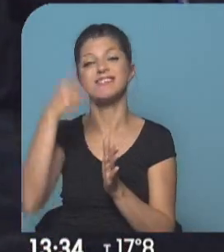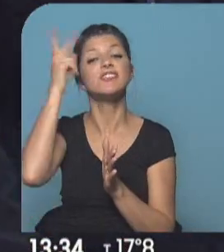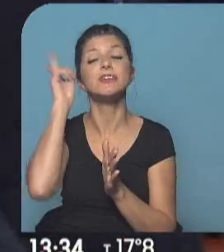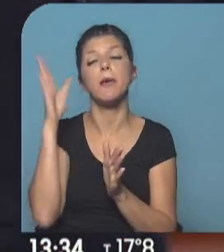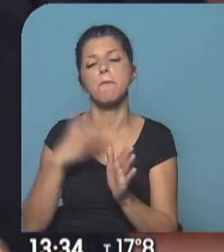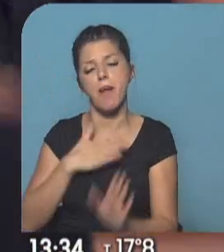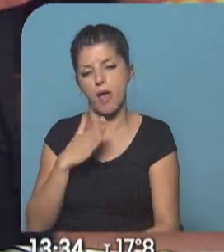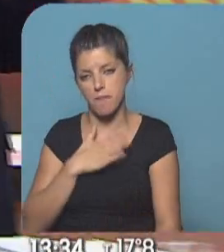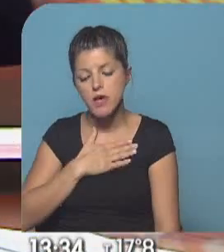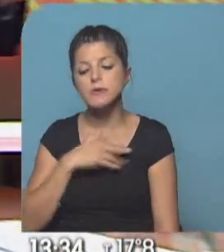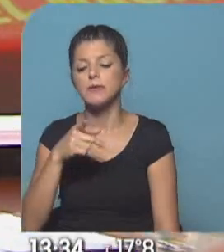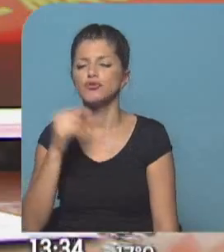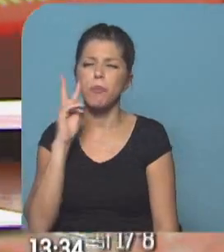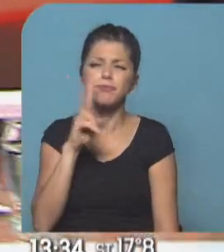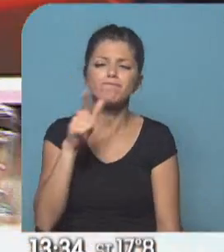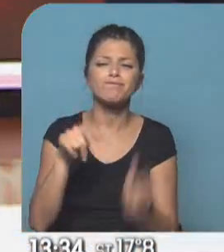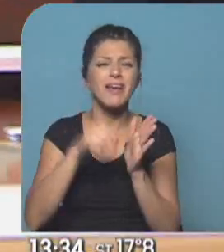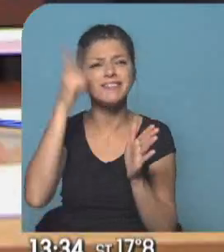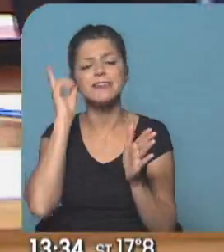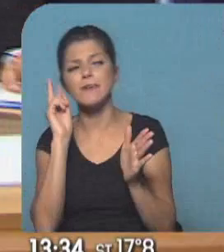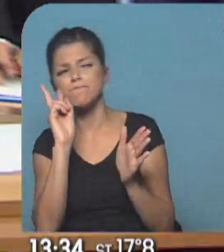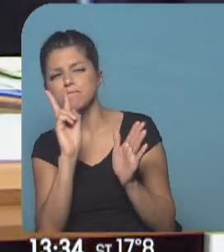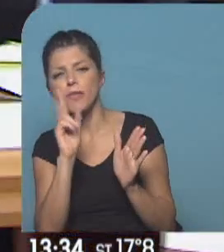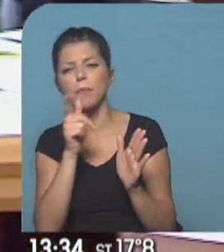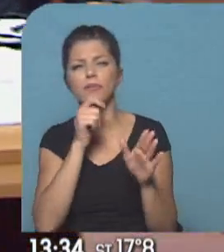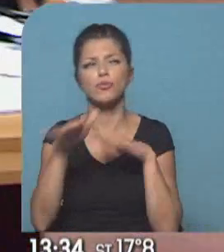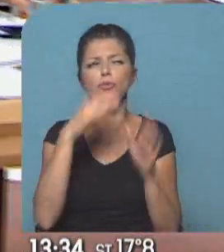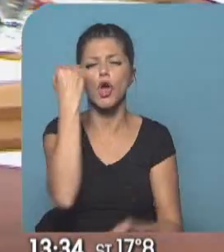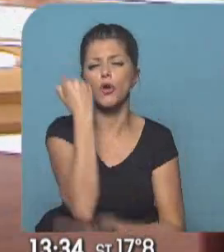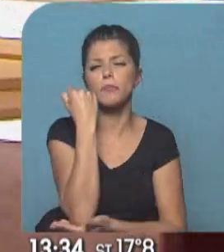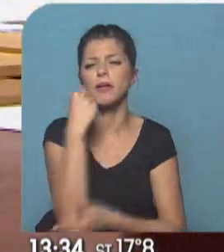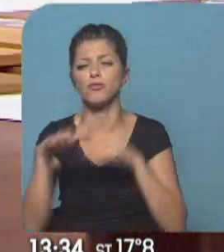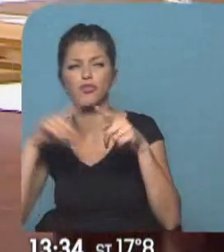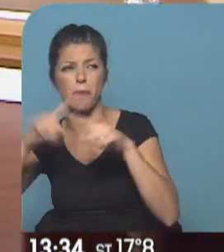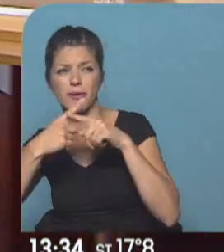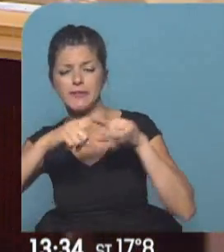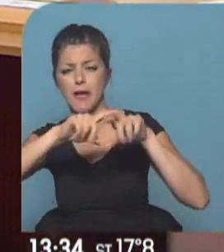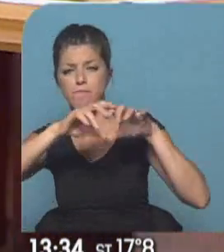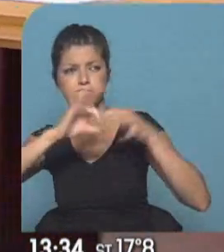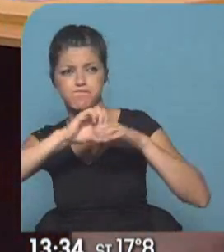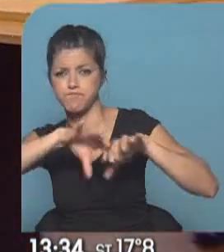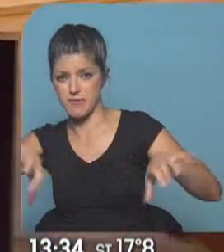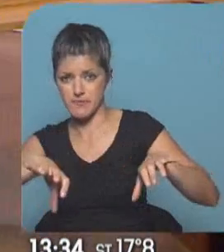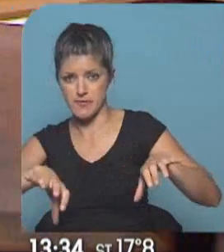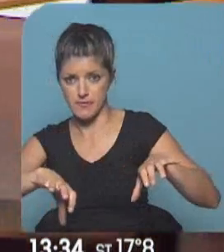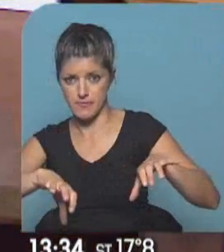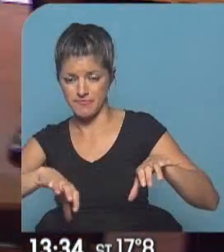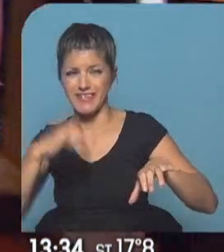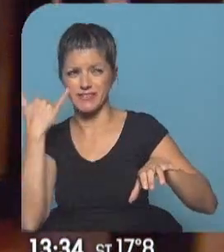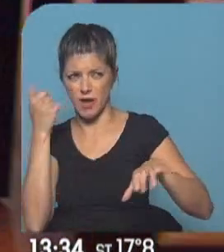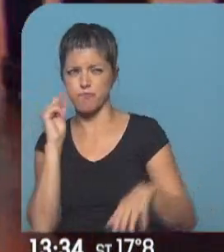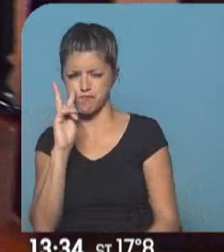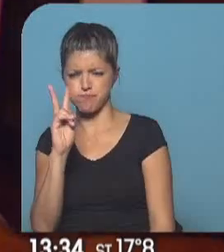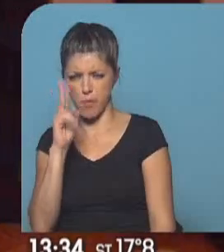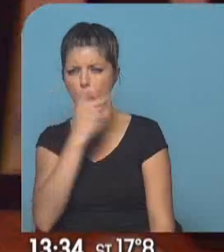que en Chile hay una desconexión entre la realidad económica y la realidad política, porque la economía no le llega a la gente, que ya se está viendo con Bachelet